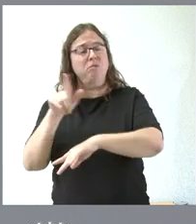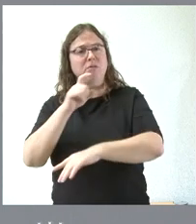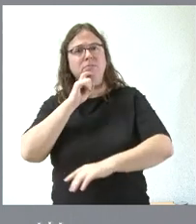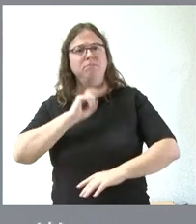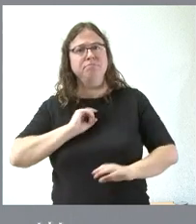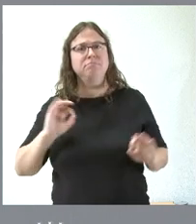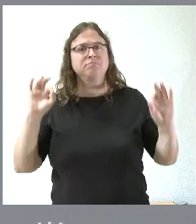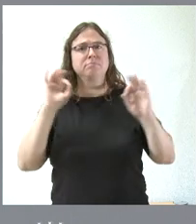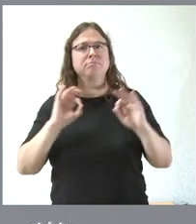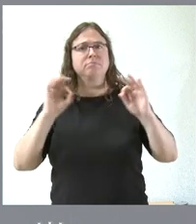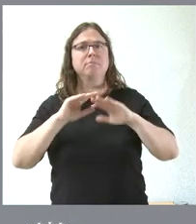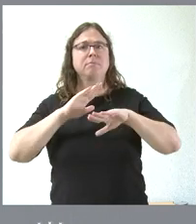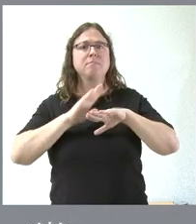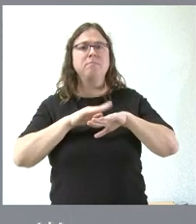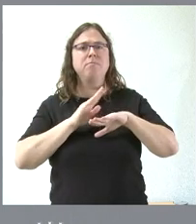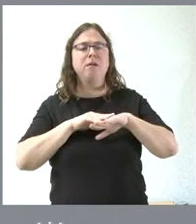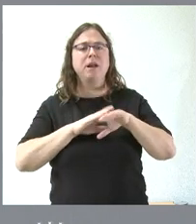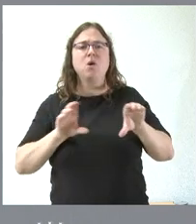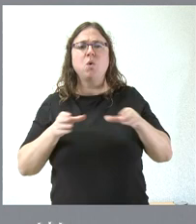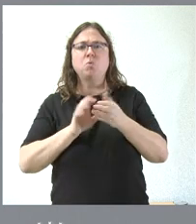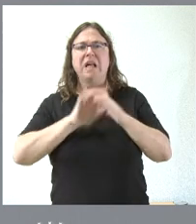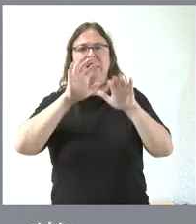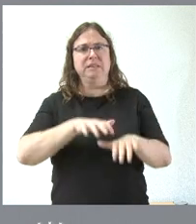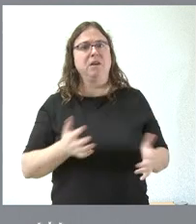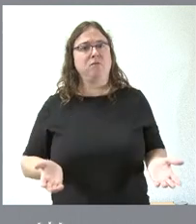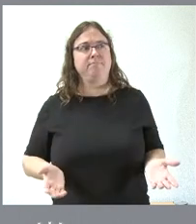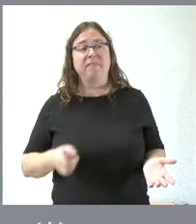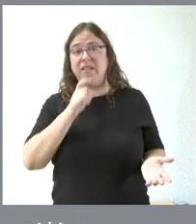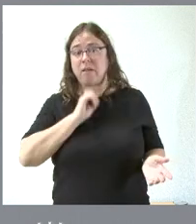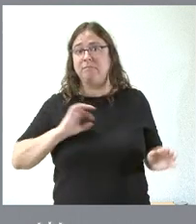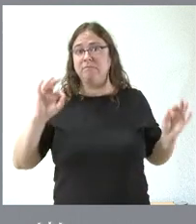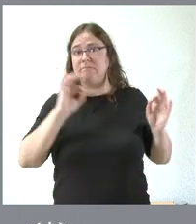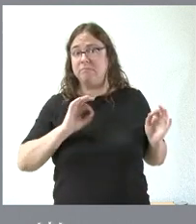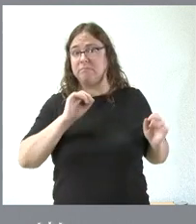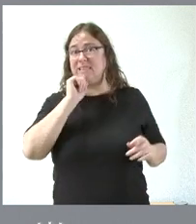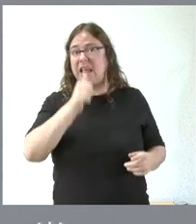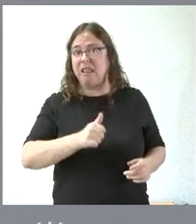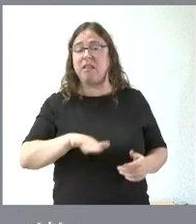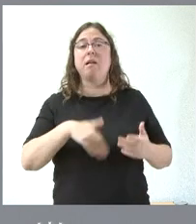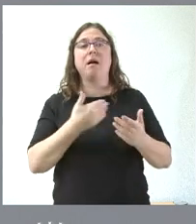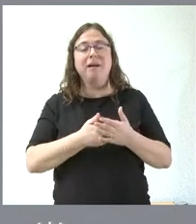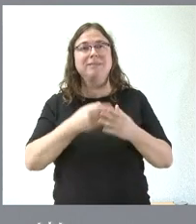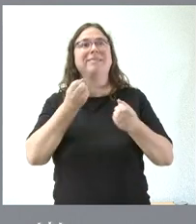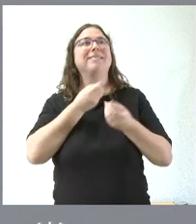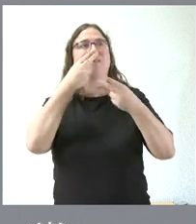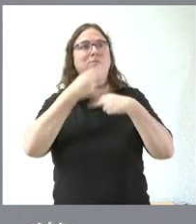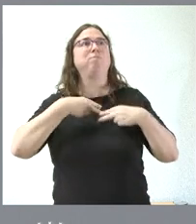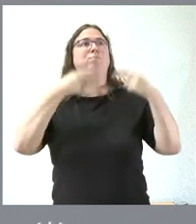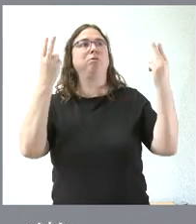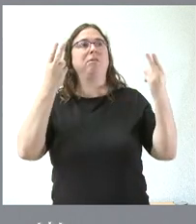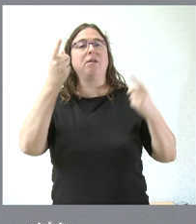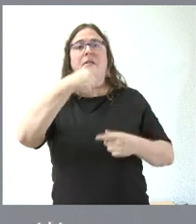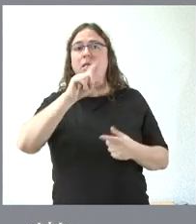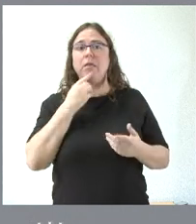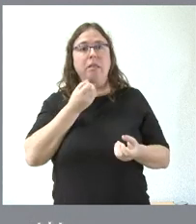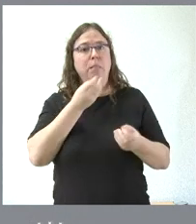a alguna a la junta de Castilla de León hasta que hubo declaraciones públicas señalando que estas comunicaciones no se habían